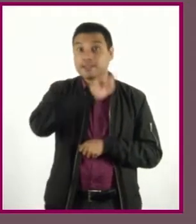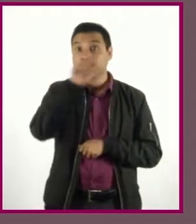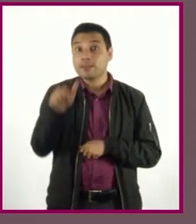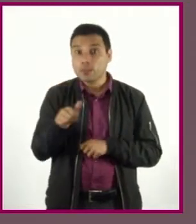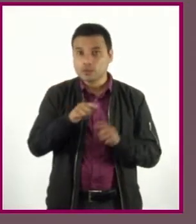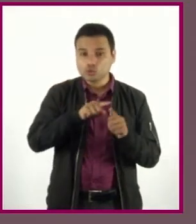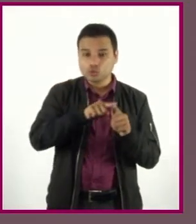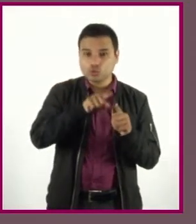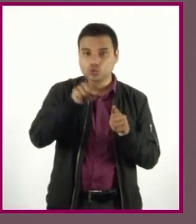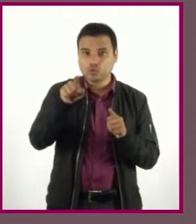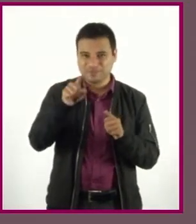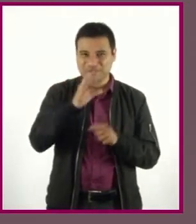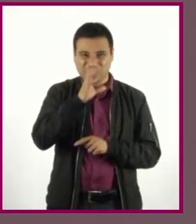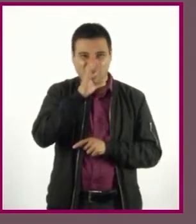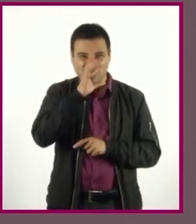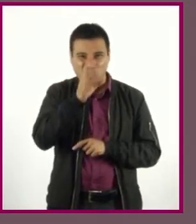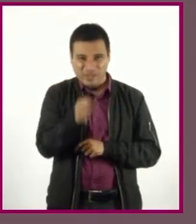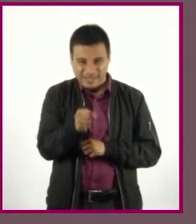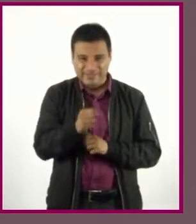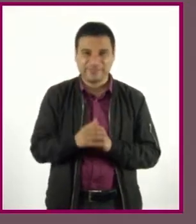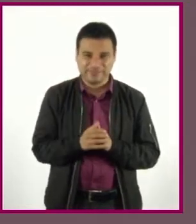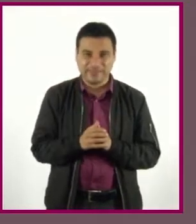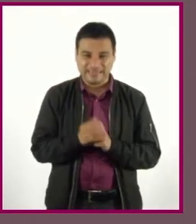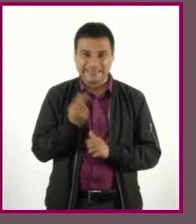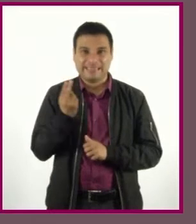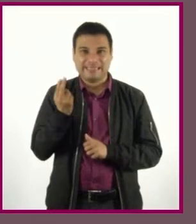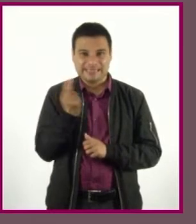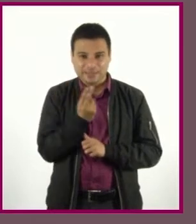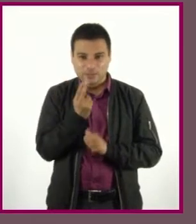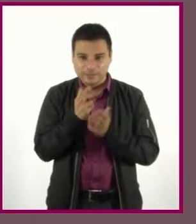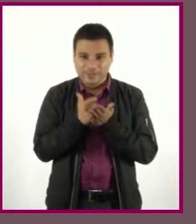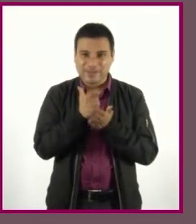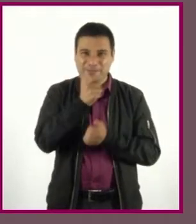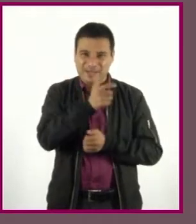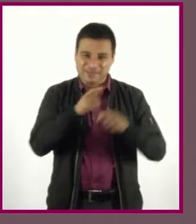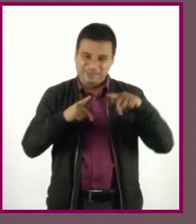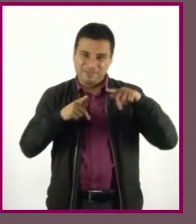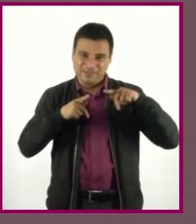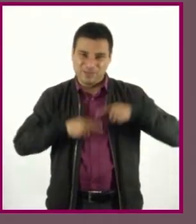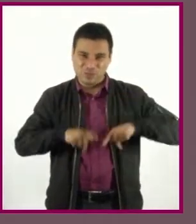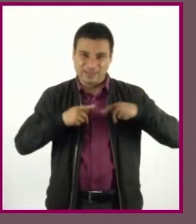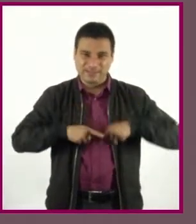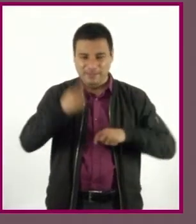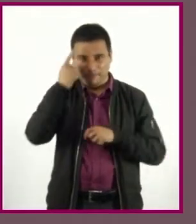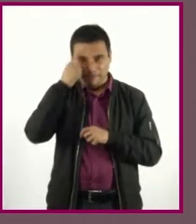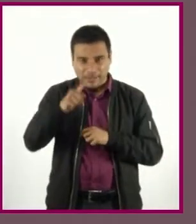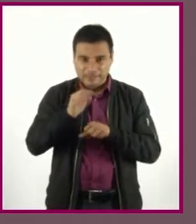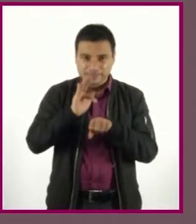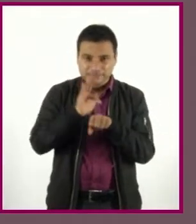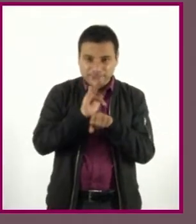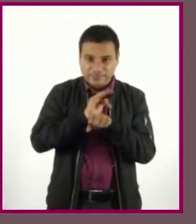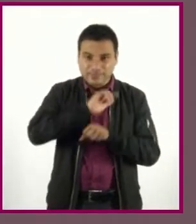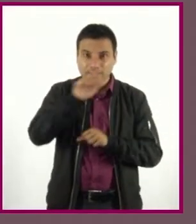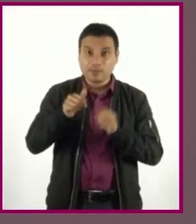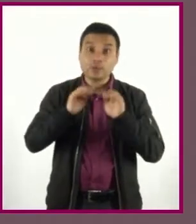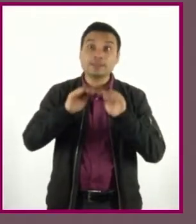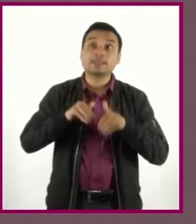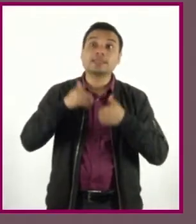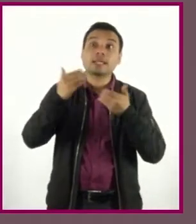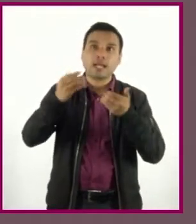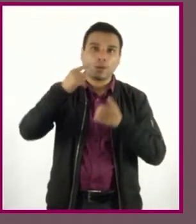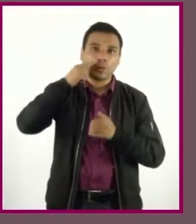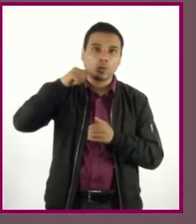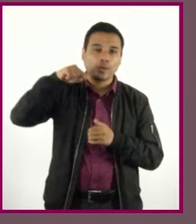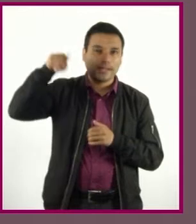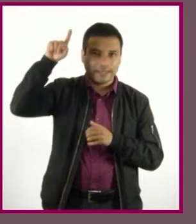frontera búlgara, donde se ven en la necesidad de pagar a estafadores por su seguridad y transporte hasta llegar a Hungría, donde